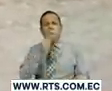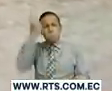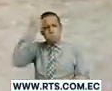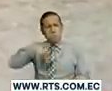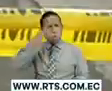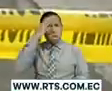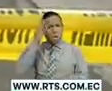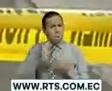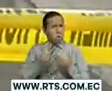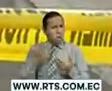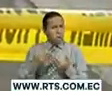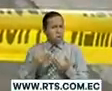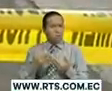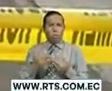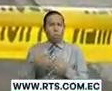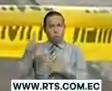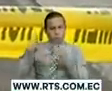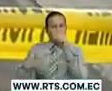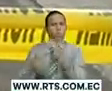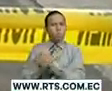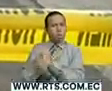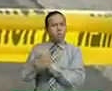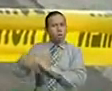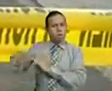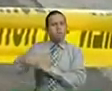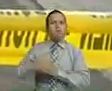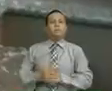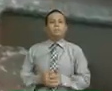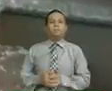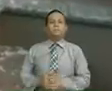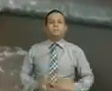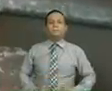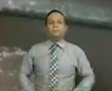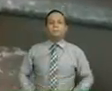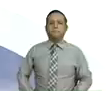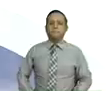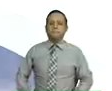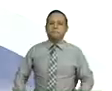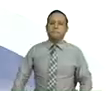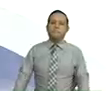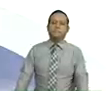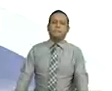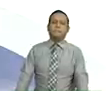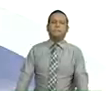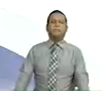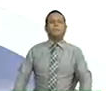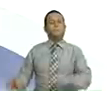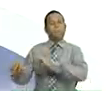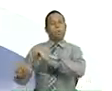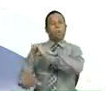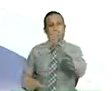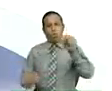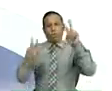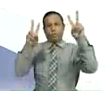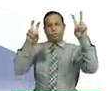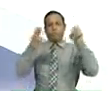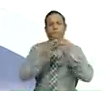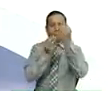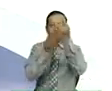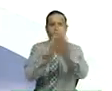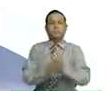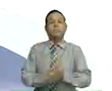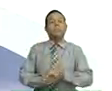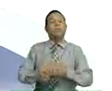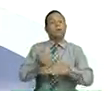artefactos. Informó Jorge Salazar. Y en otro tema les informamos que autoridades del gobierno y